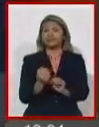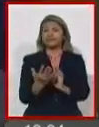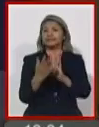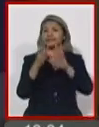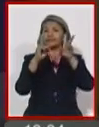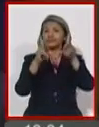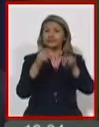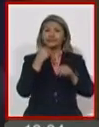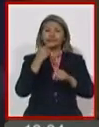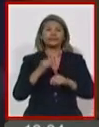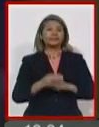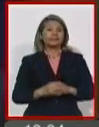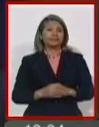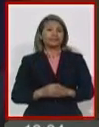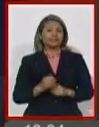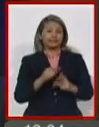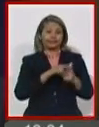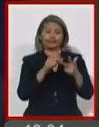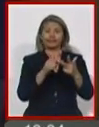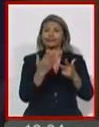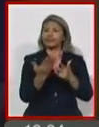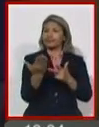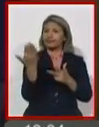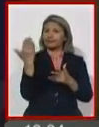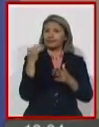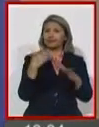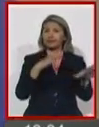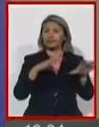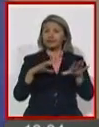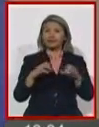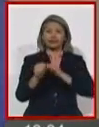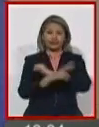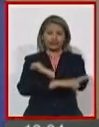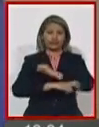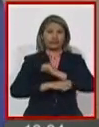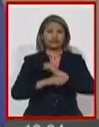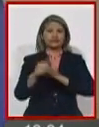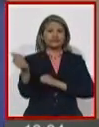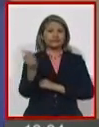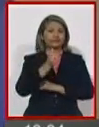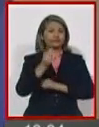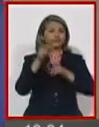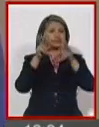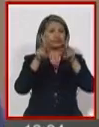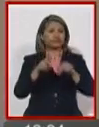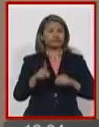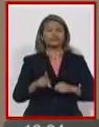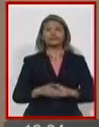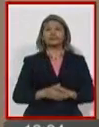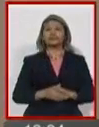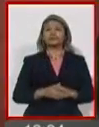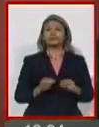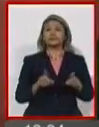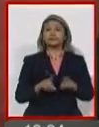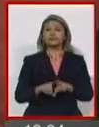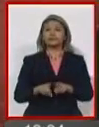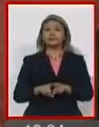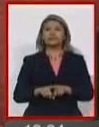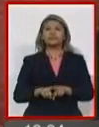algunos vecinos indicando que estos sujetos minutos antes habrían producido asaltos a transeúnte. Es por eso